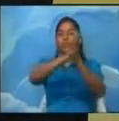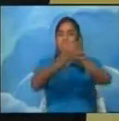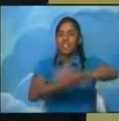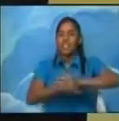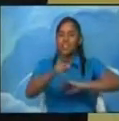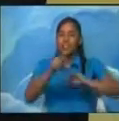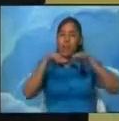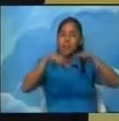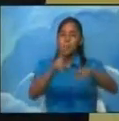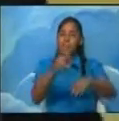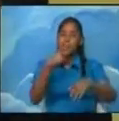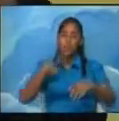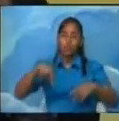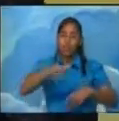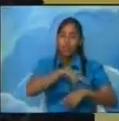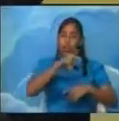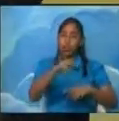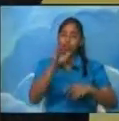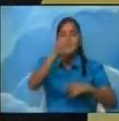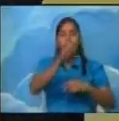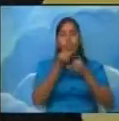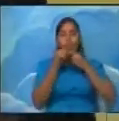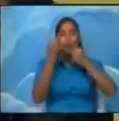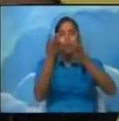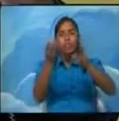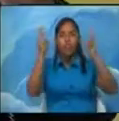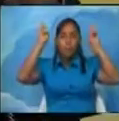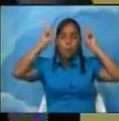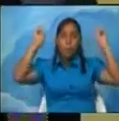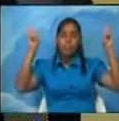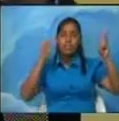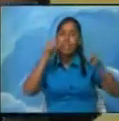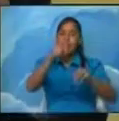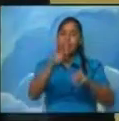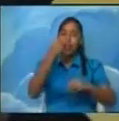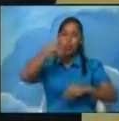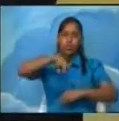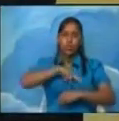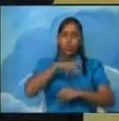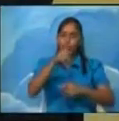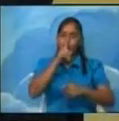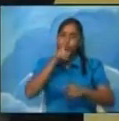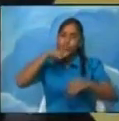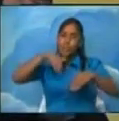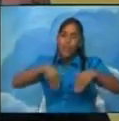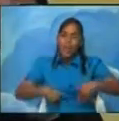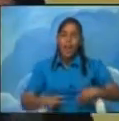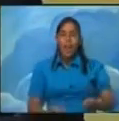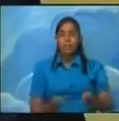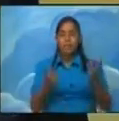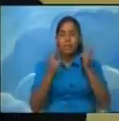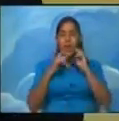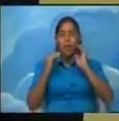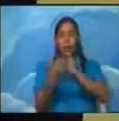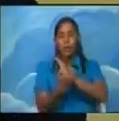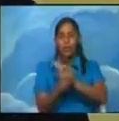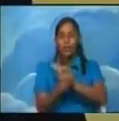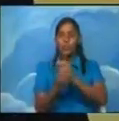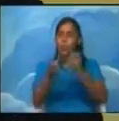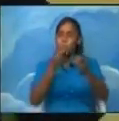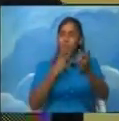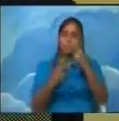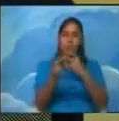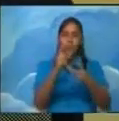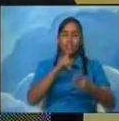a ustedes, a nosotros, les está contando Moisés, a nosotros nos ha preservado la vida, el Señor nos ha